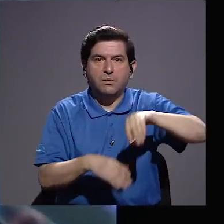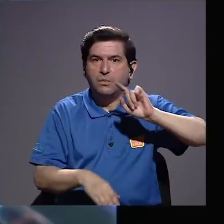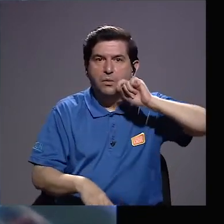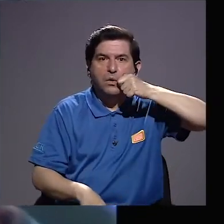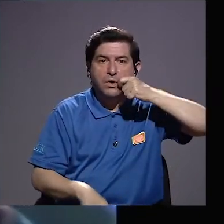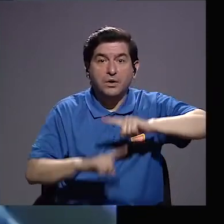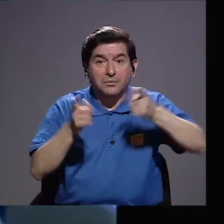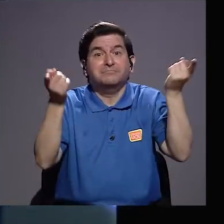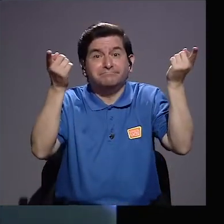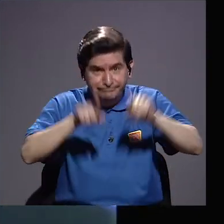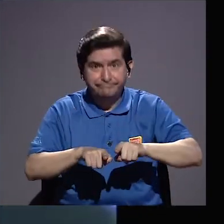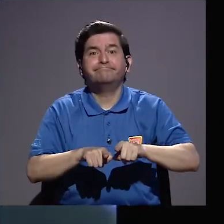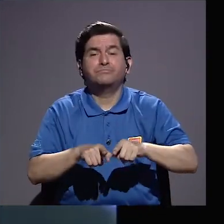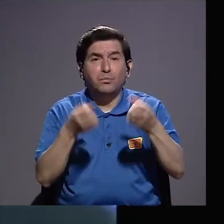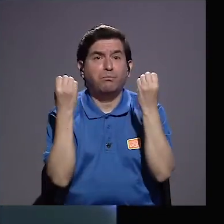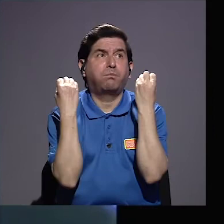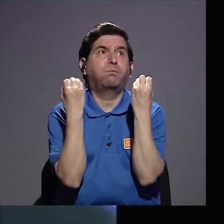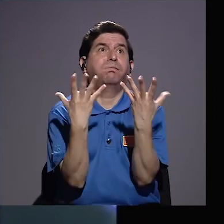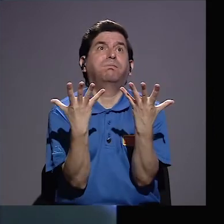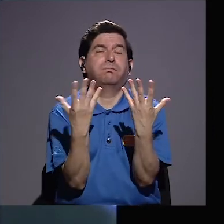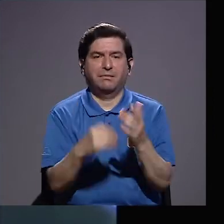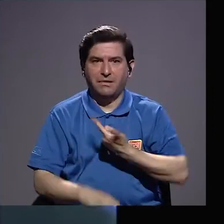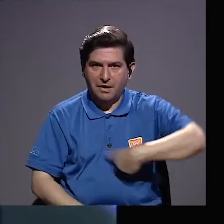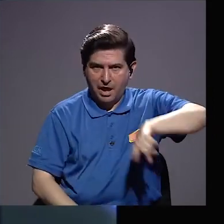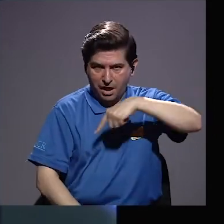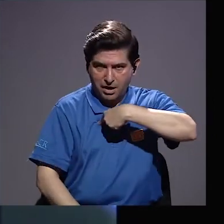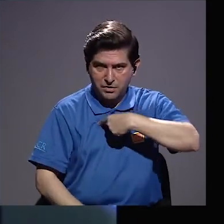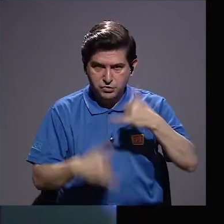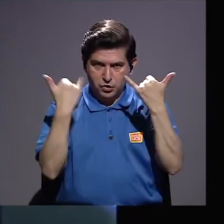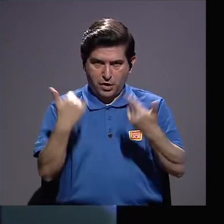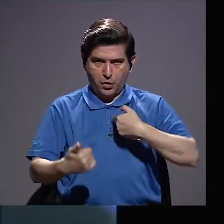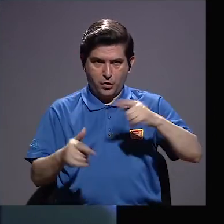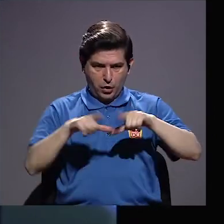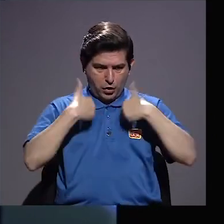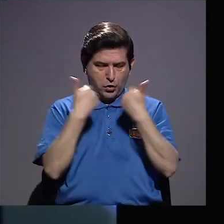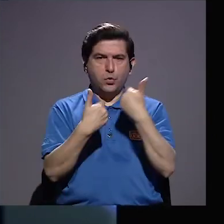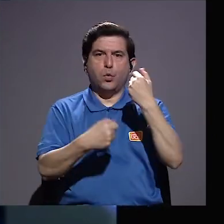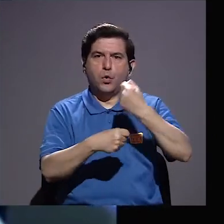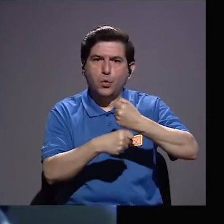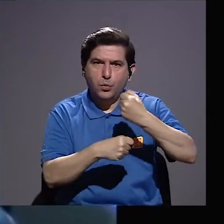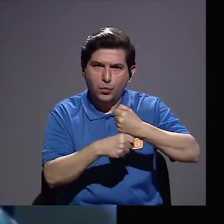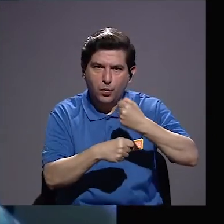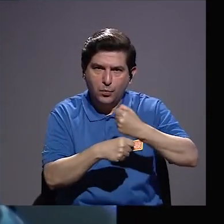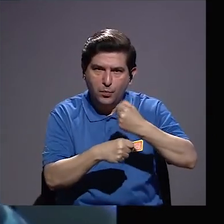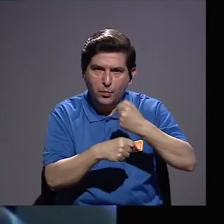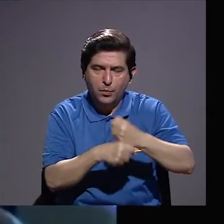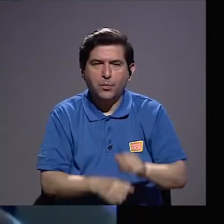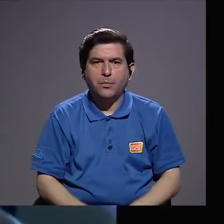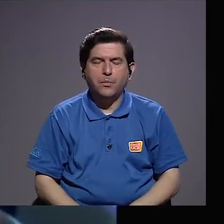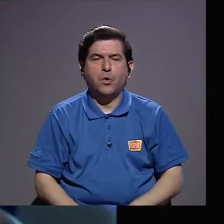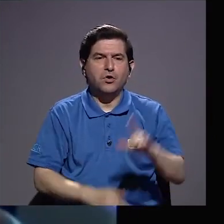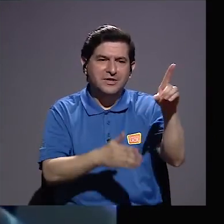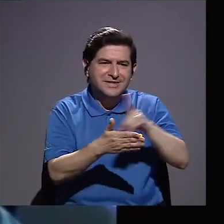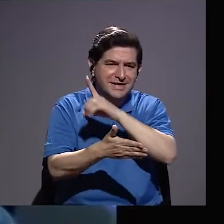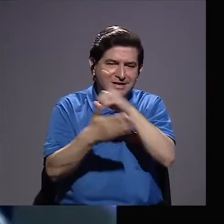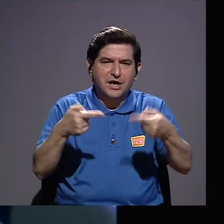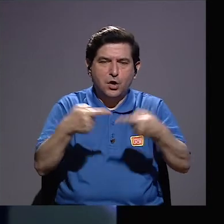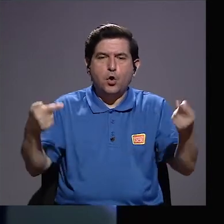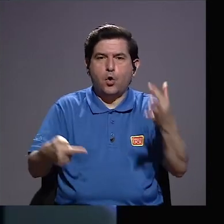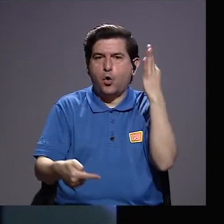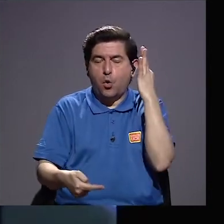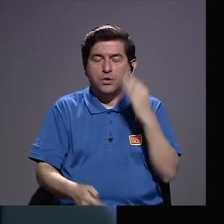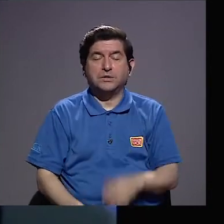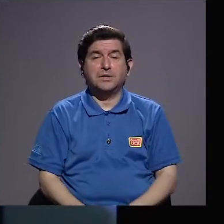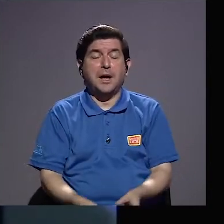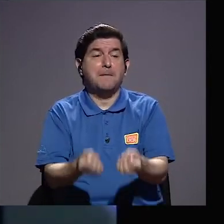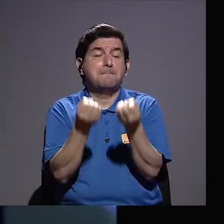código, pero eso es lo que pasa, y pasa muchísimo. A nosotros, yo ahora que estoy en el grupo de trabajo sobre la discriminación